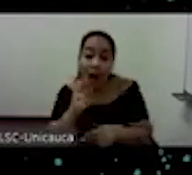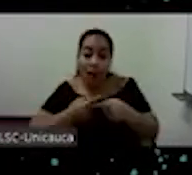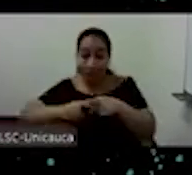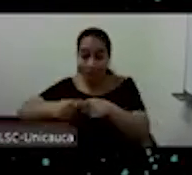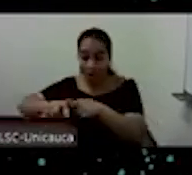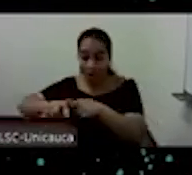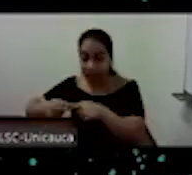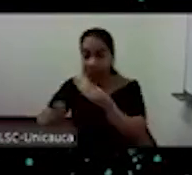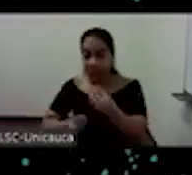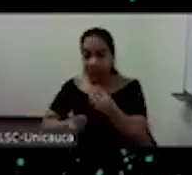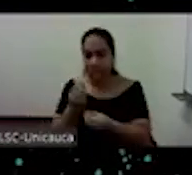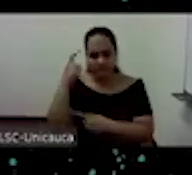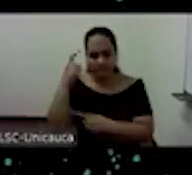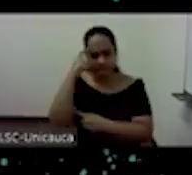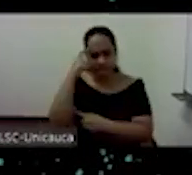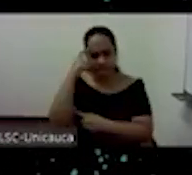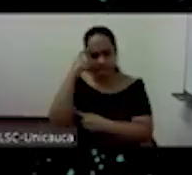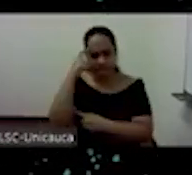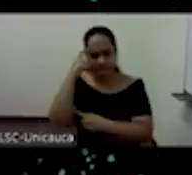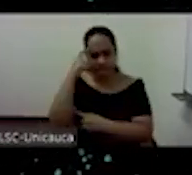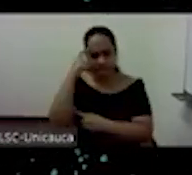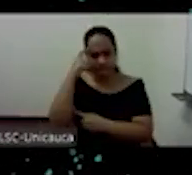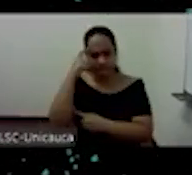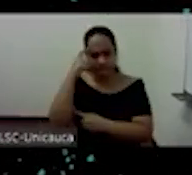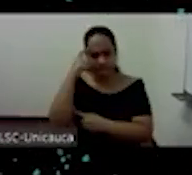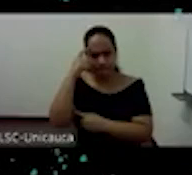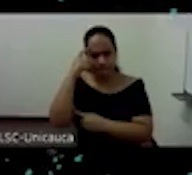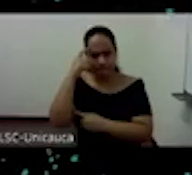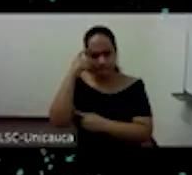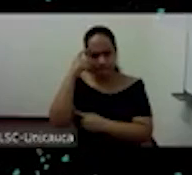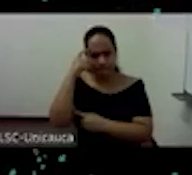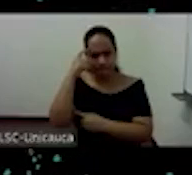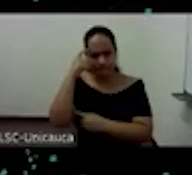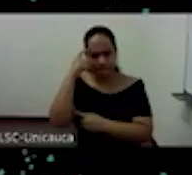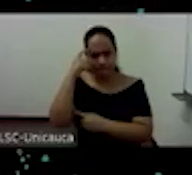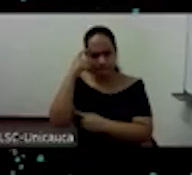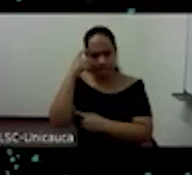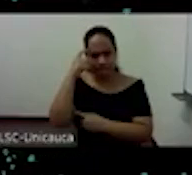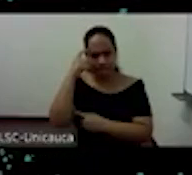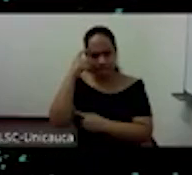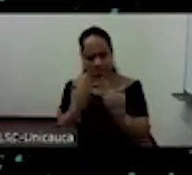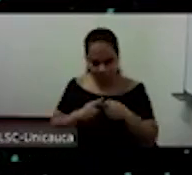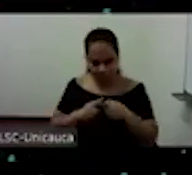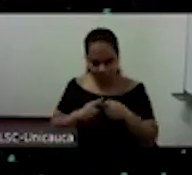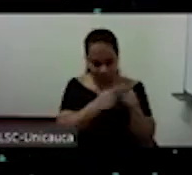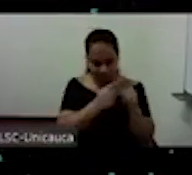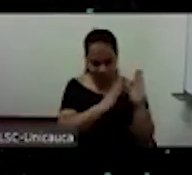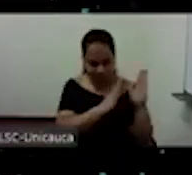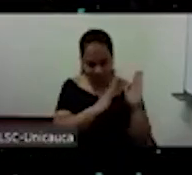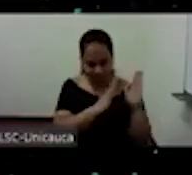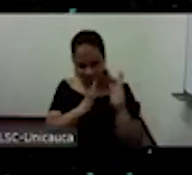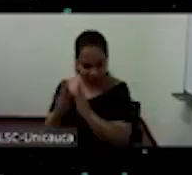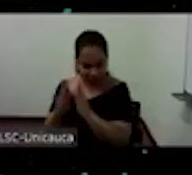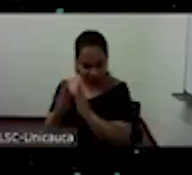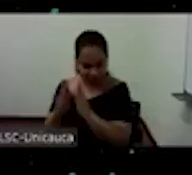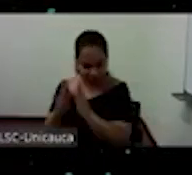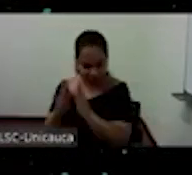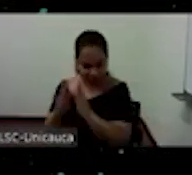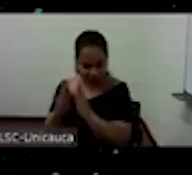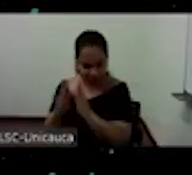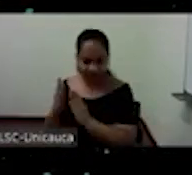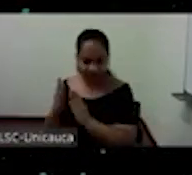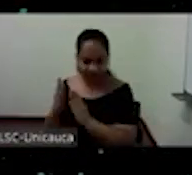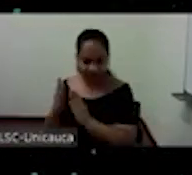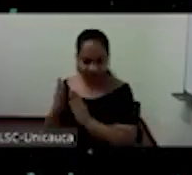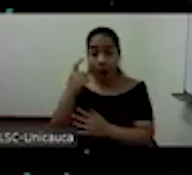modelo mental de su tejido que le sirve de referente en la ejecución de las distintas etapas del trabajo. Este ejercicio mental